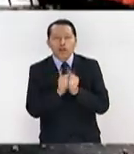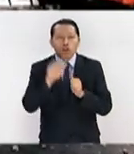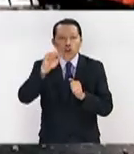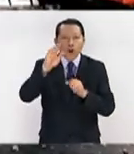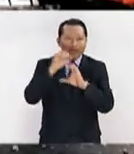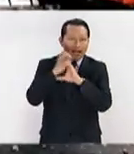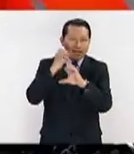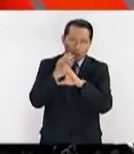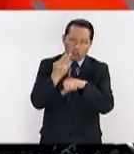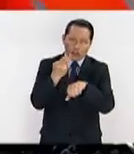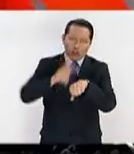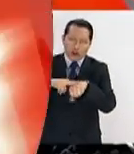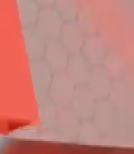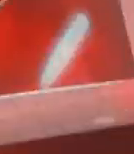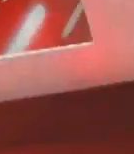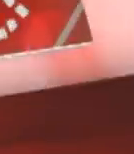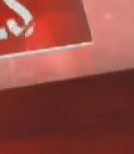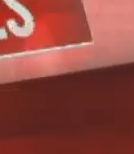doble piso.